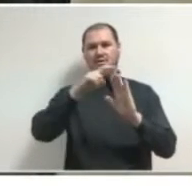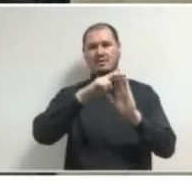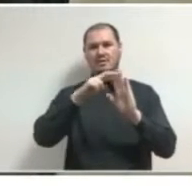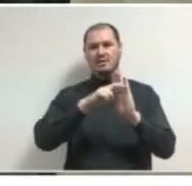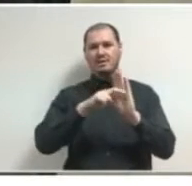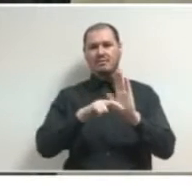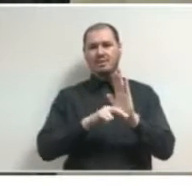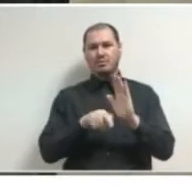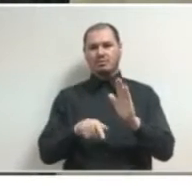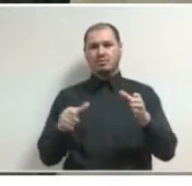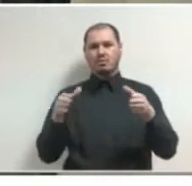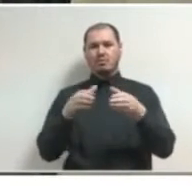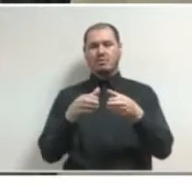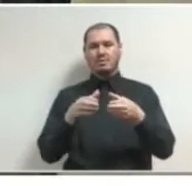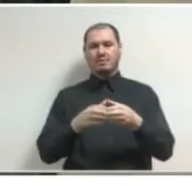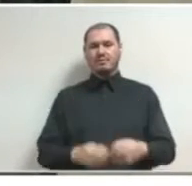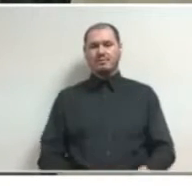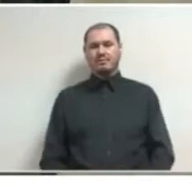de Curipe.